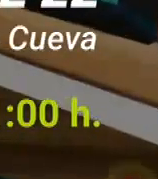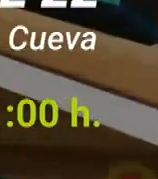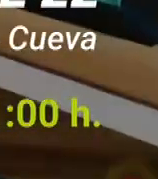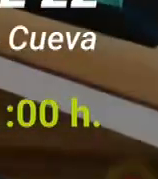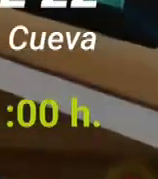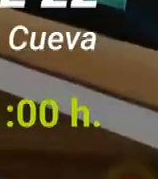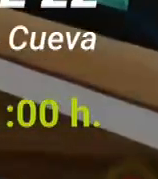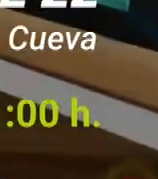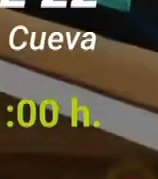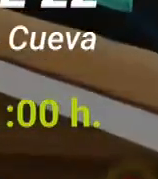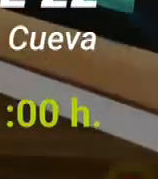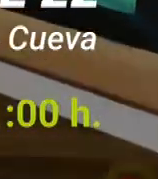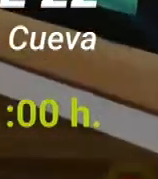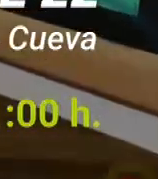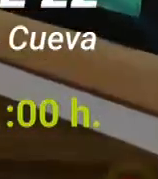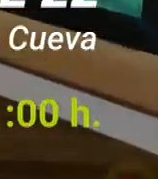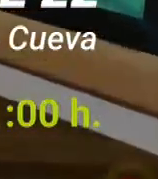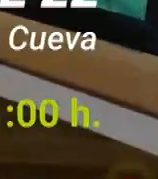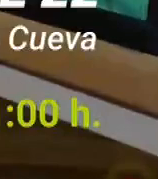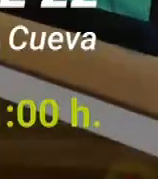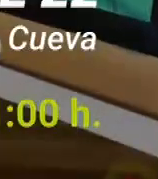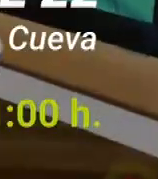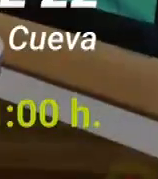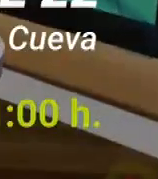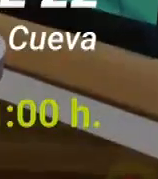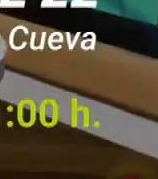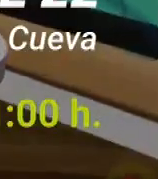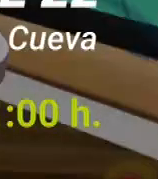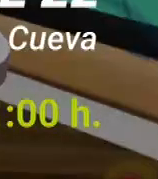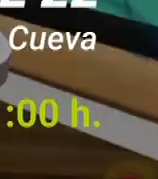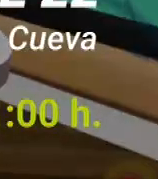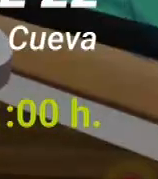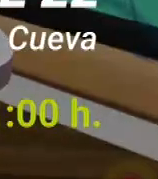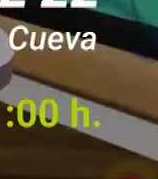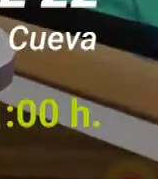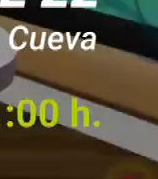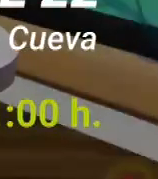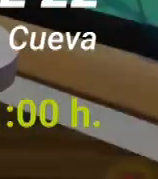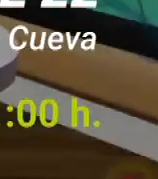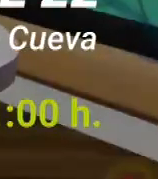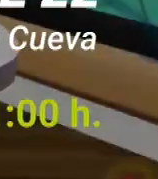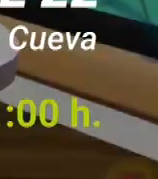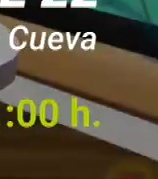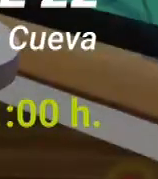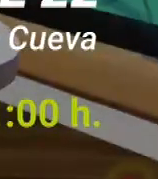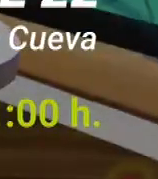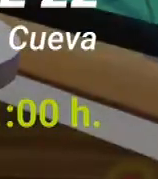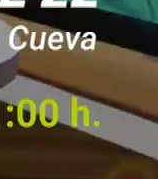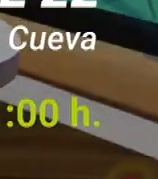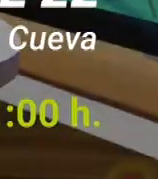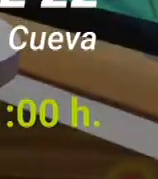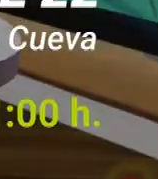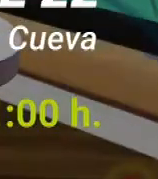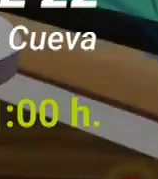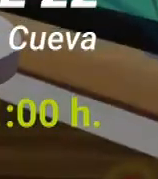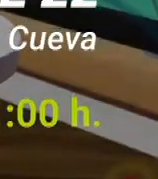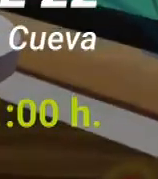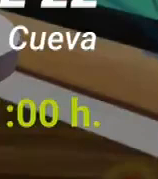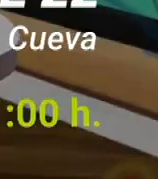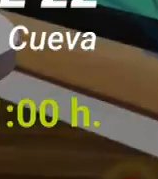sí, a Tito Domínguez, pero también al mismísimo Cristo de Iztapalapa, a Rodrigo Neri. Es un